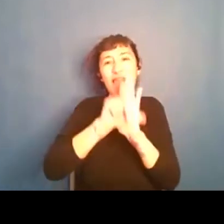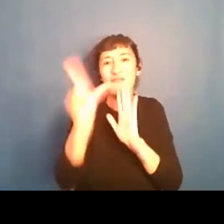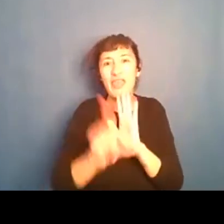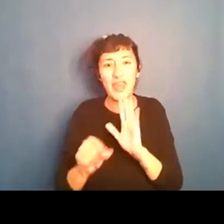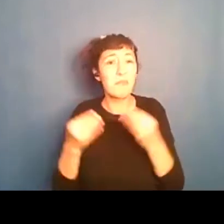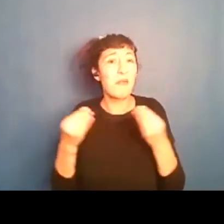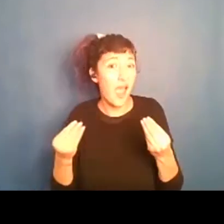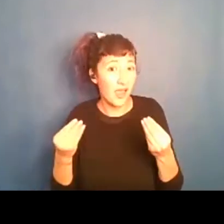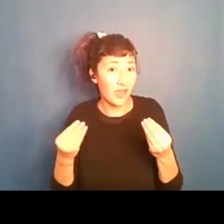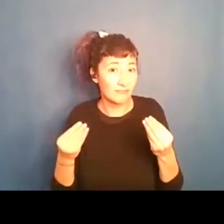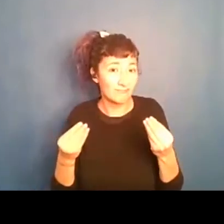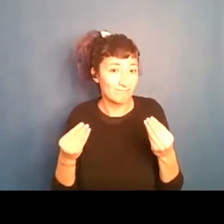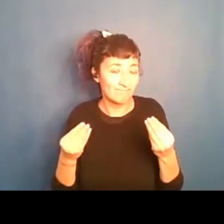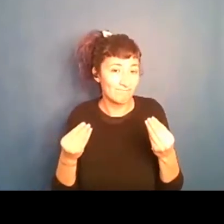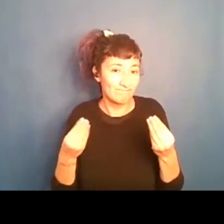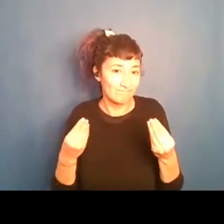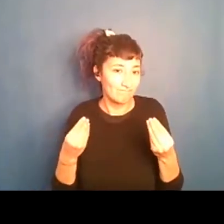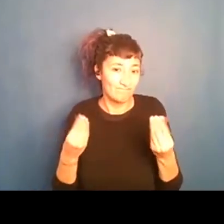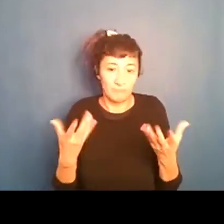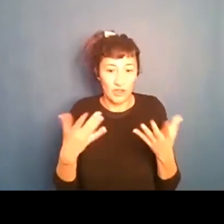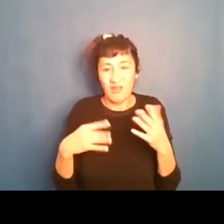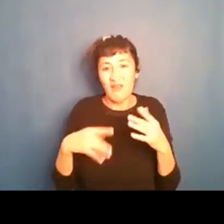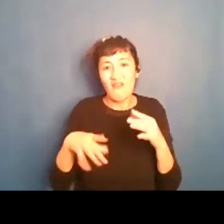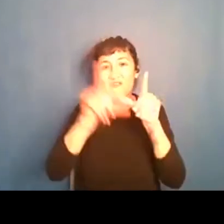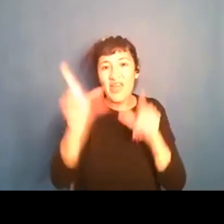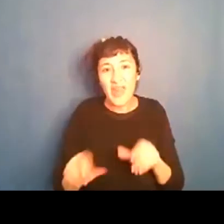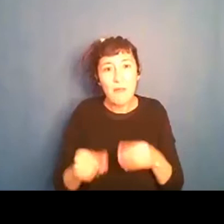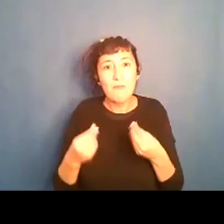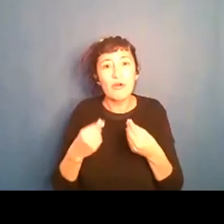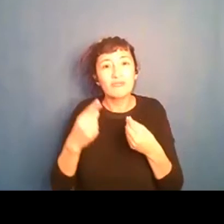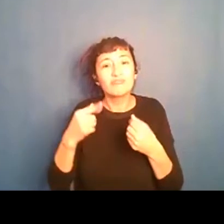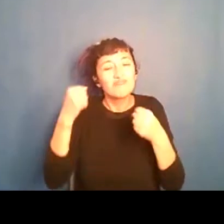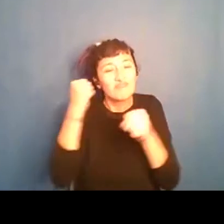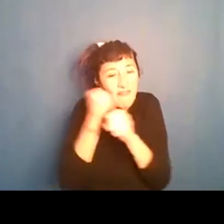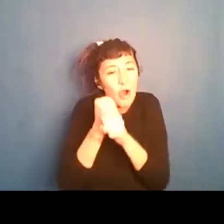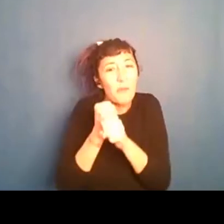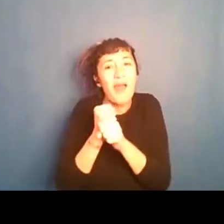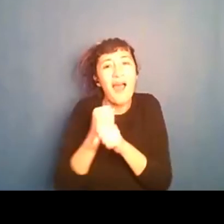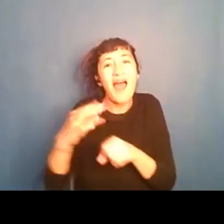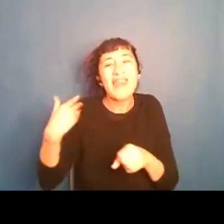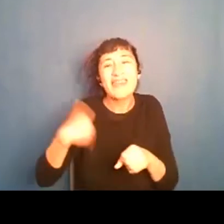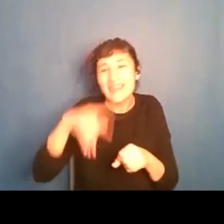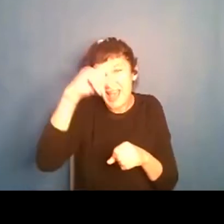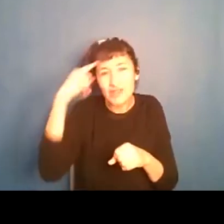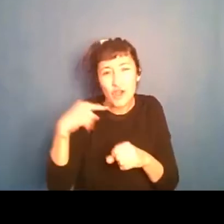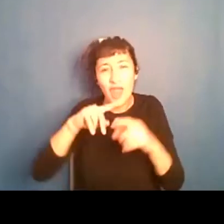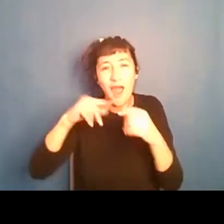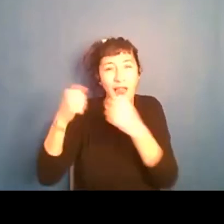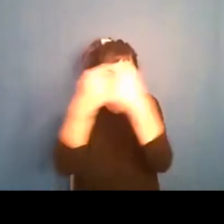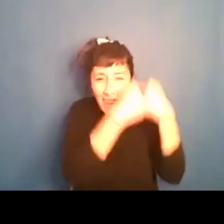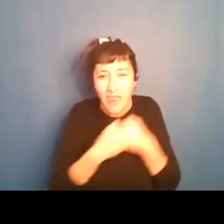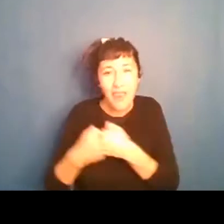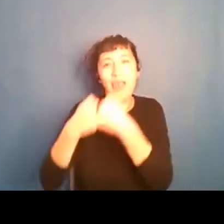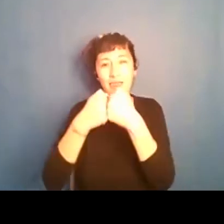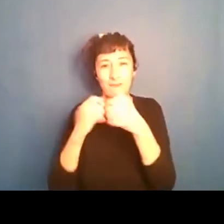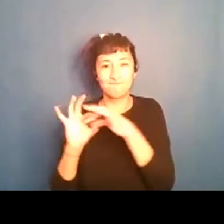que es por el trabajo a nivel consenso nacional. ¿A qué quiero decir con esto? Venimos trabajando ya,